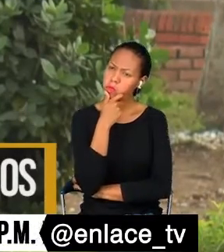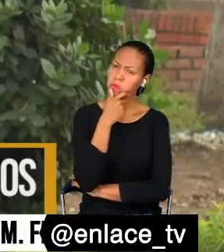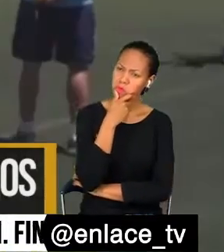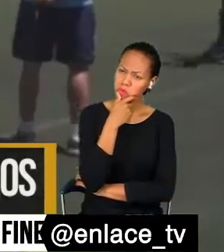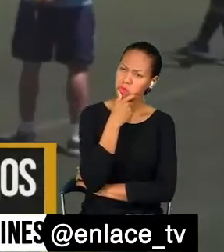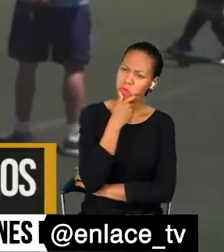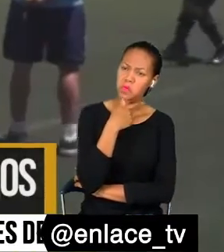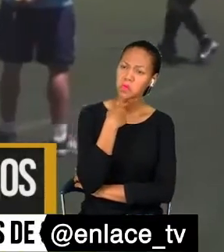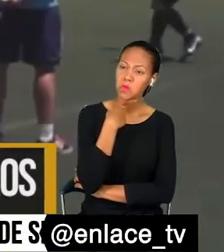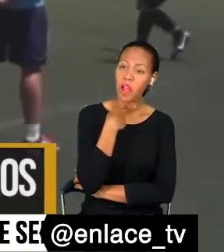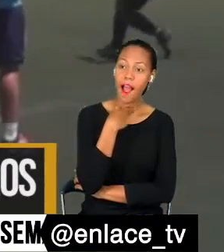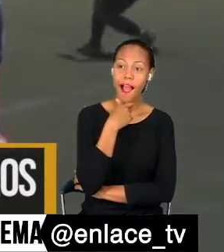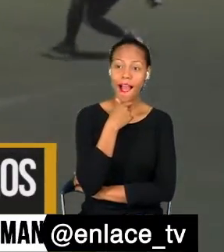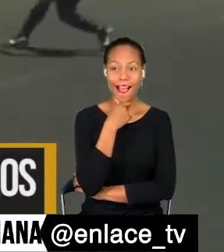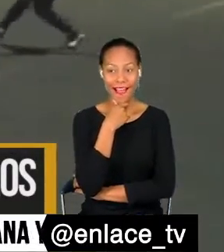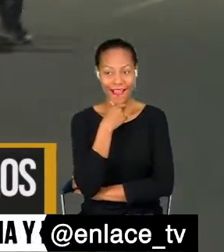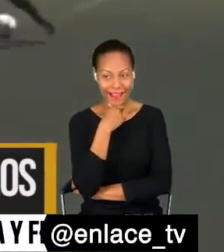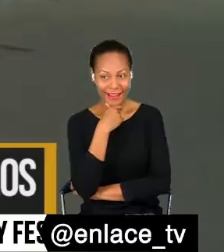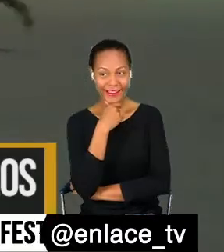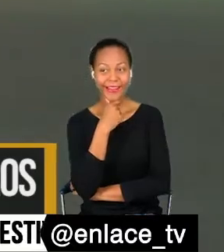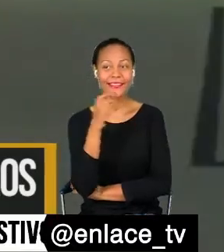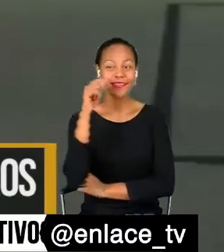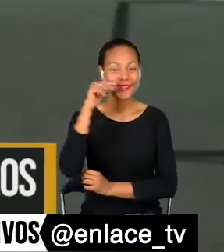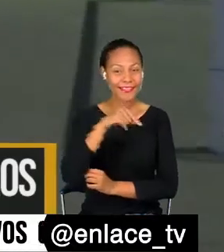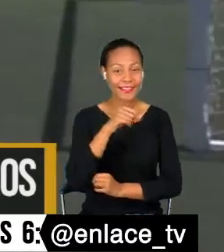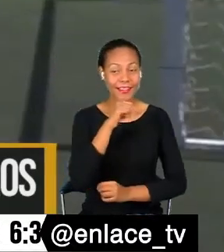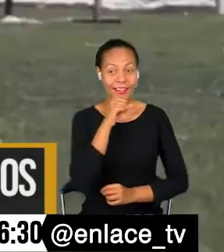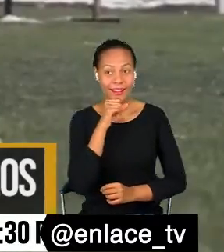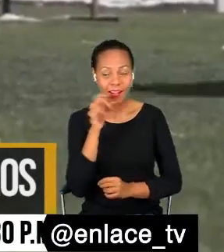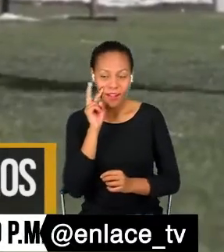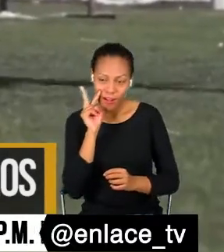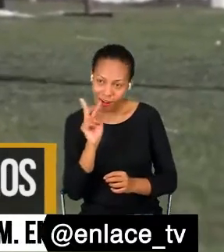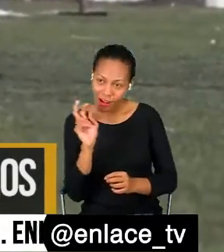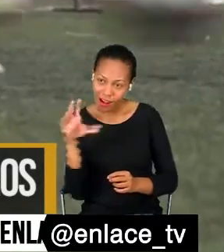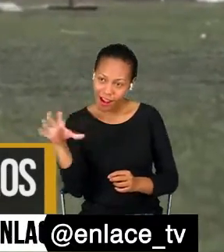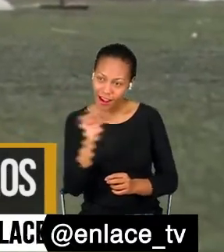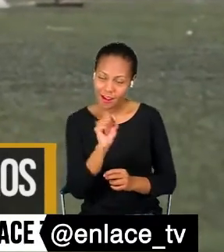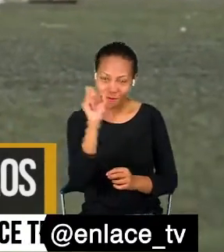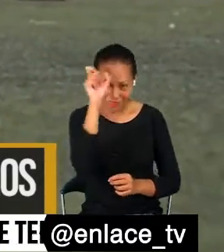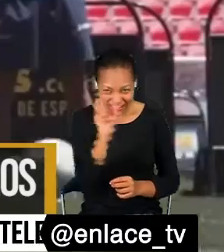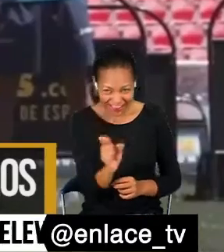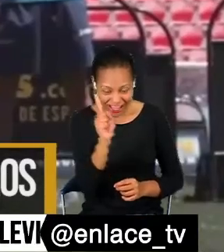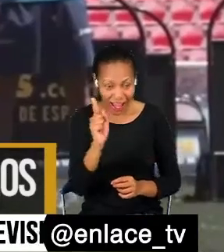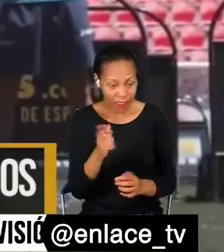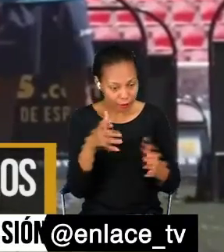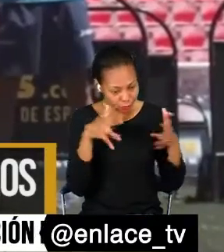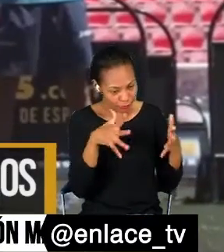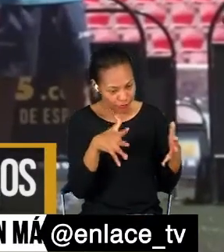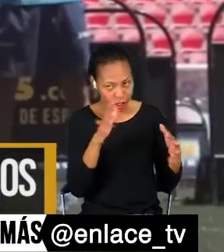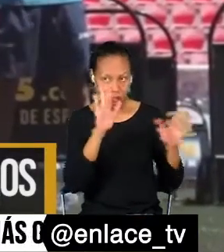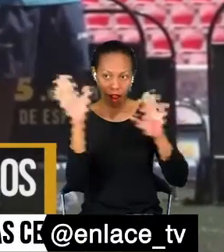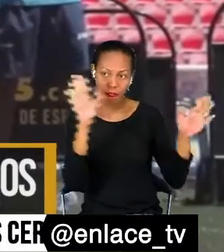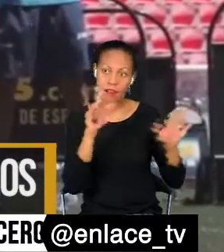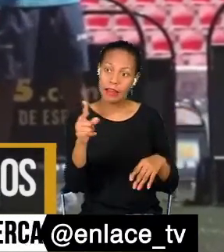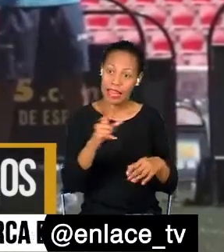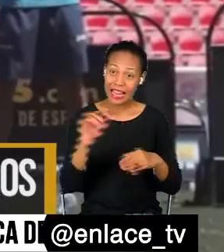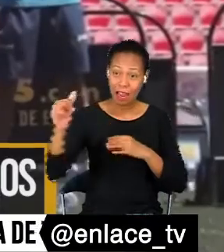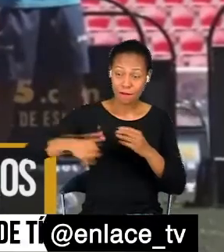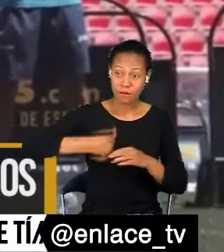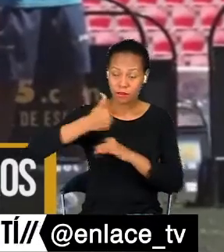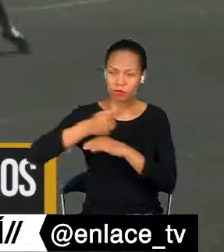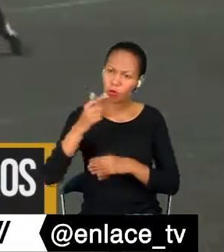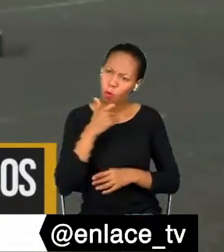hoy al profesor John Freddy Valestalen en la ciudad de Barranca Bermeja como entrenador de arqueros de Alianza Petrolera. Me hice el acercamiento, es una persona muy receptiva, muy abierta